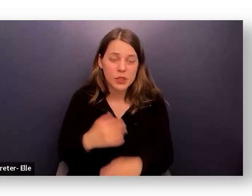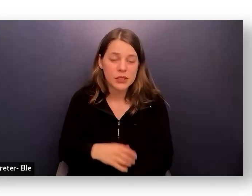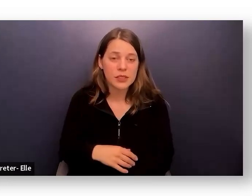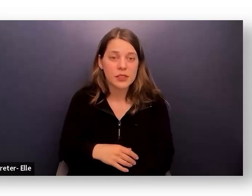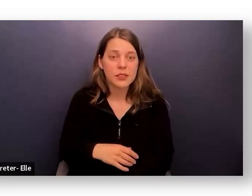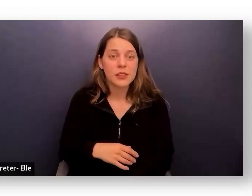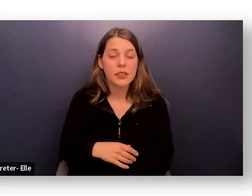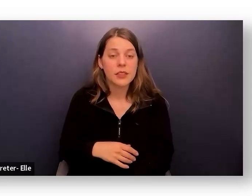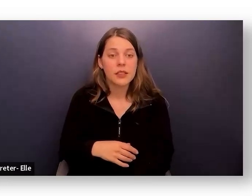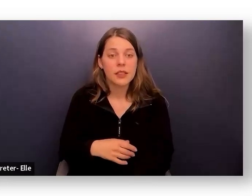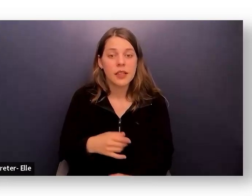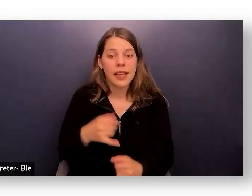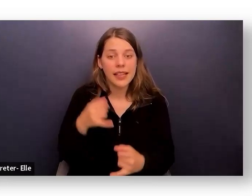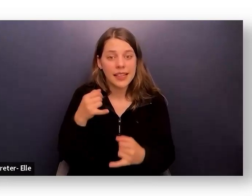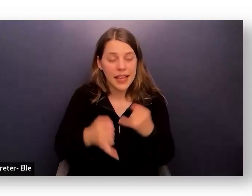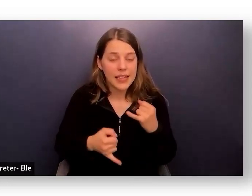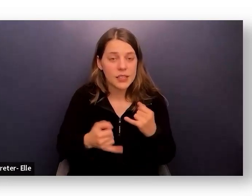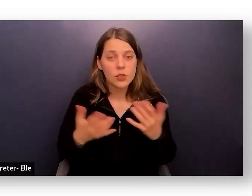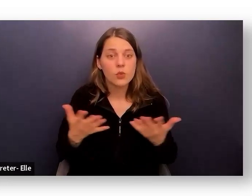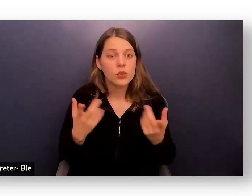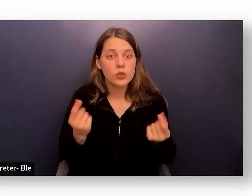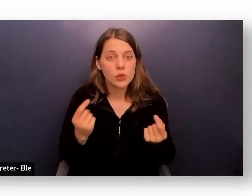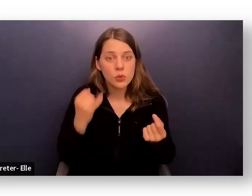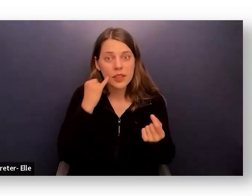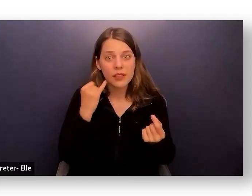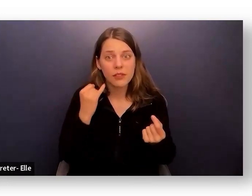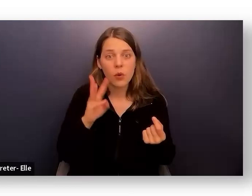Pero a veces eso puede ser la mejor opción.